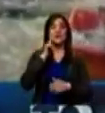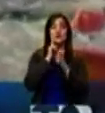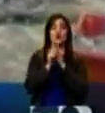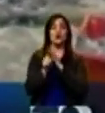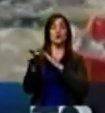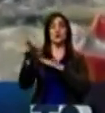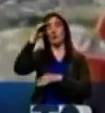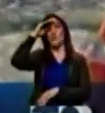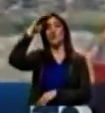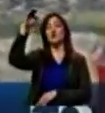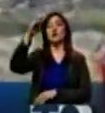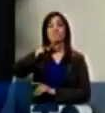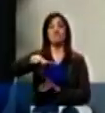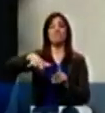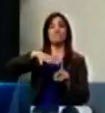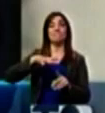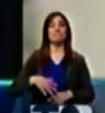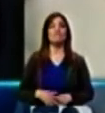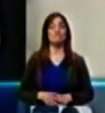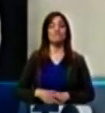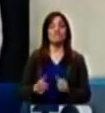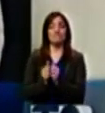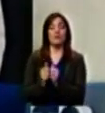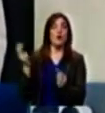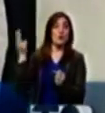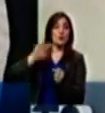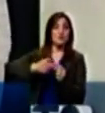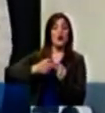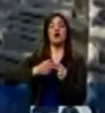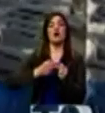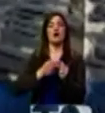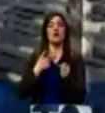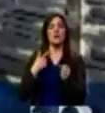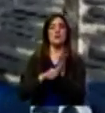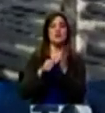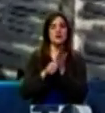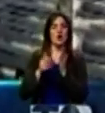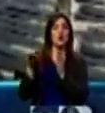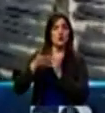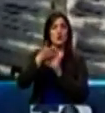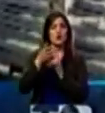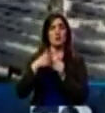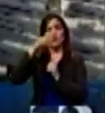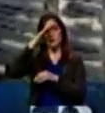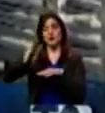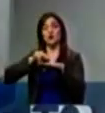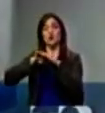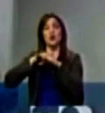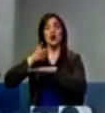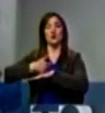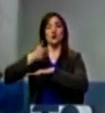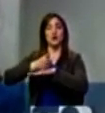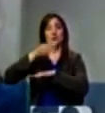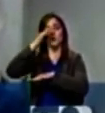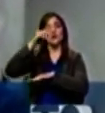denuncia hecha a la Policía de Ambiente. Participó personal del Ministerio de Acuacultura, Policía Nacional, Dirección y Comisaría Municipal